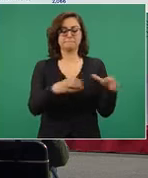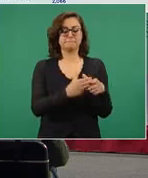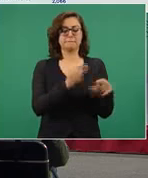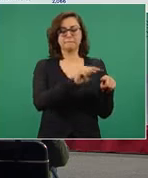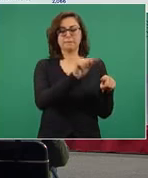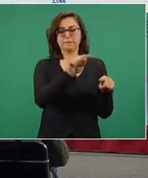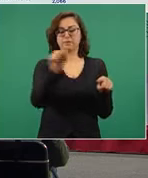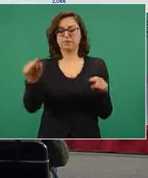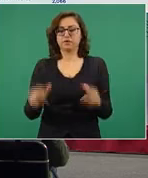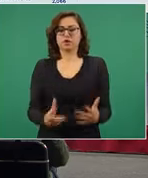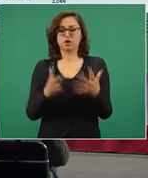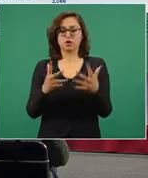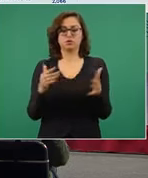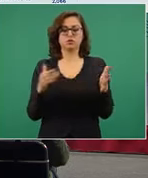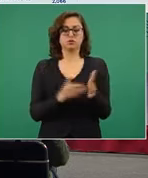proporcionado